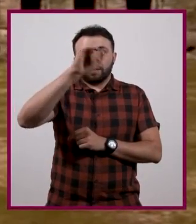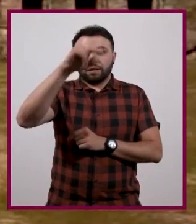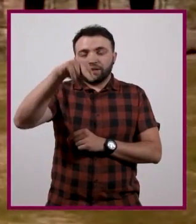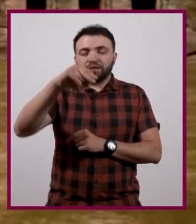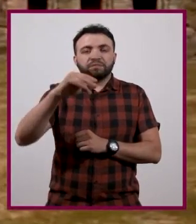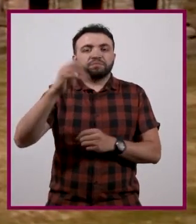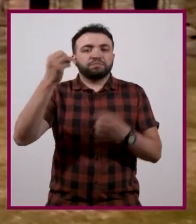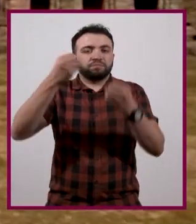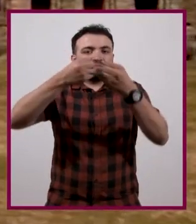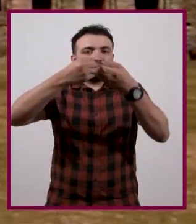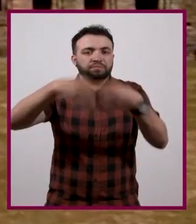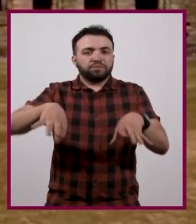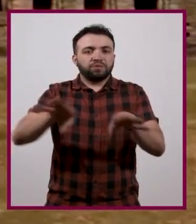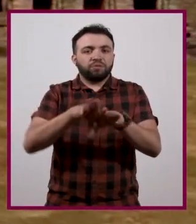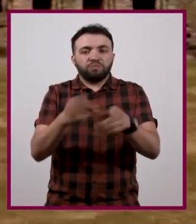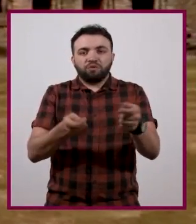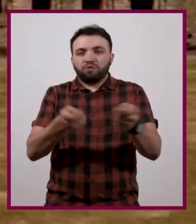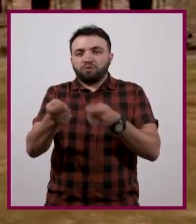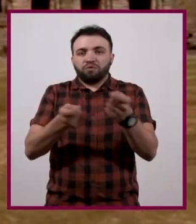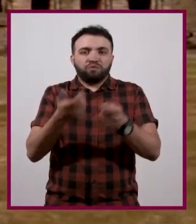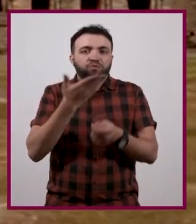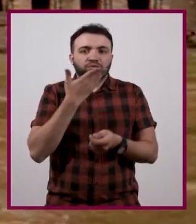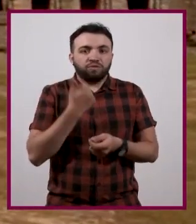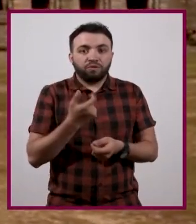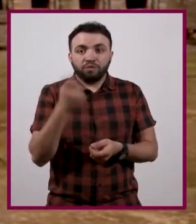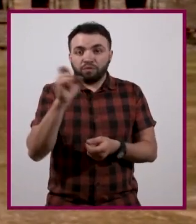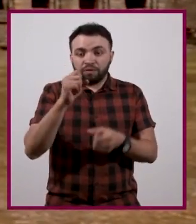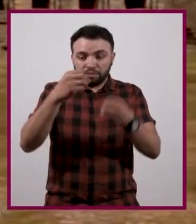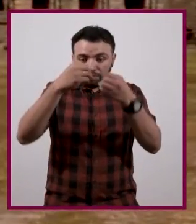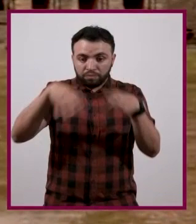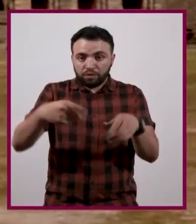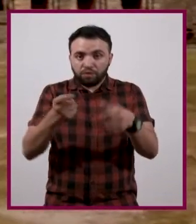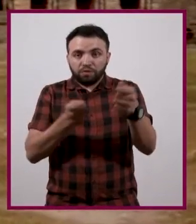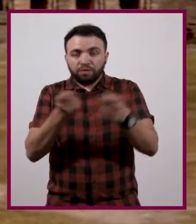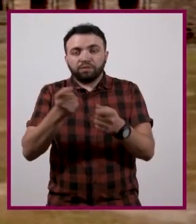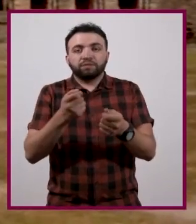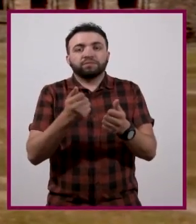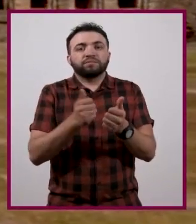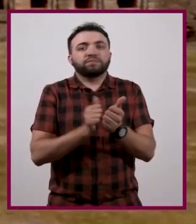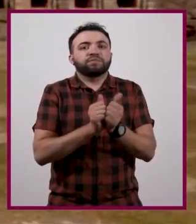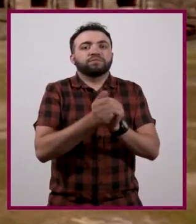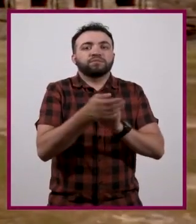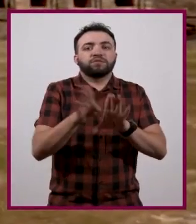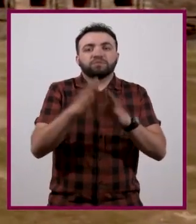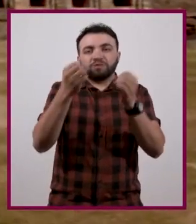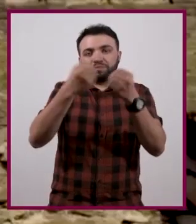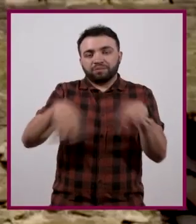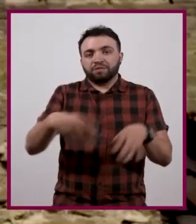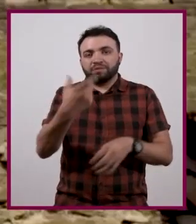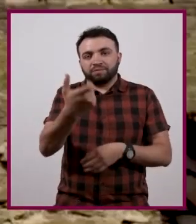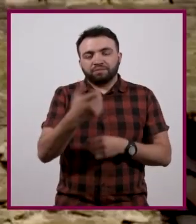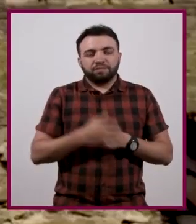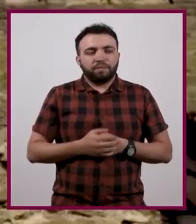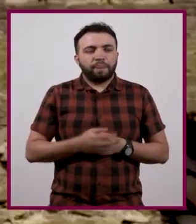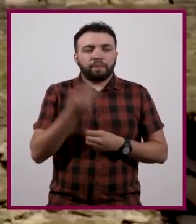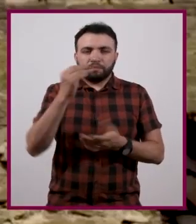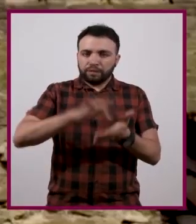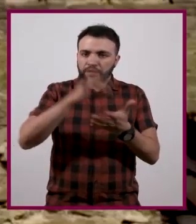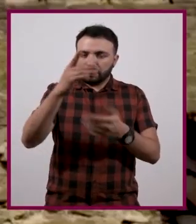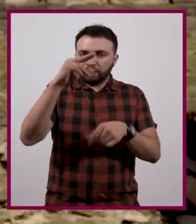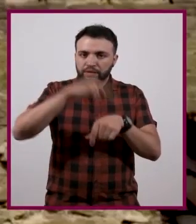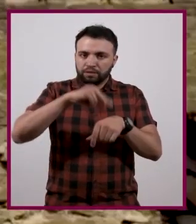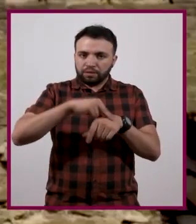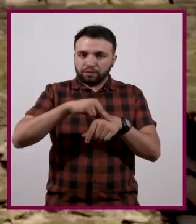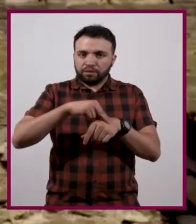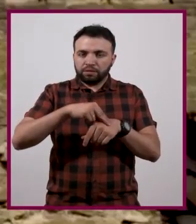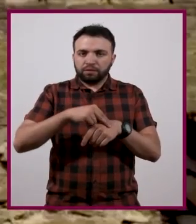del territorio y al perder el control del territorio está teniendo problemas en la economía muy graves. Muchísimas gracias,